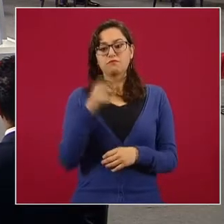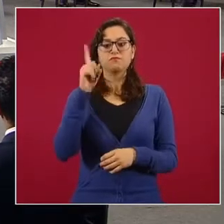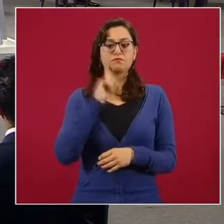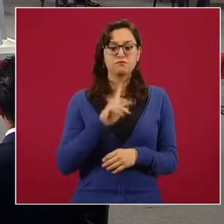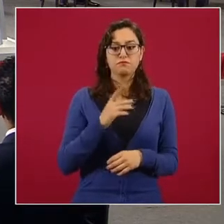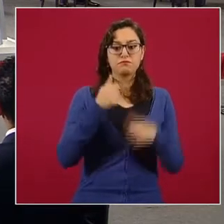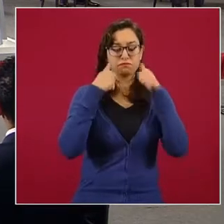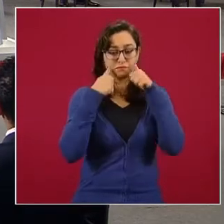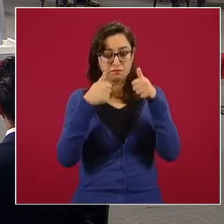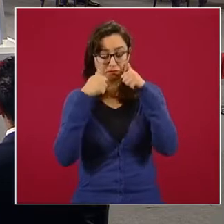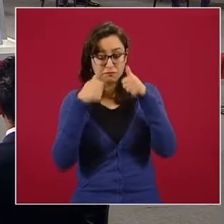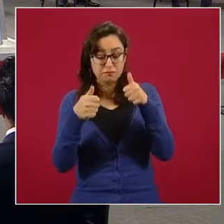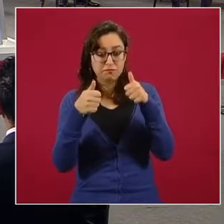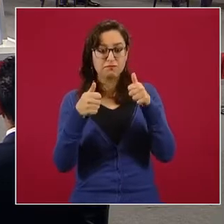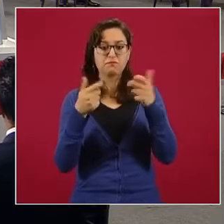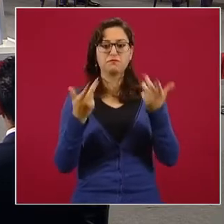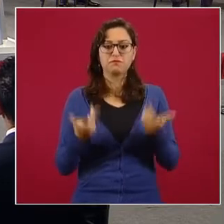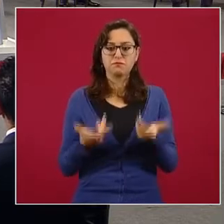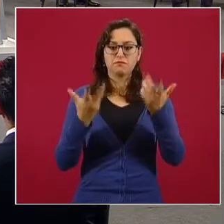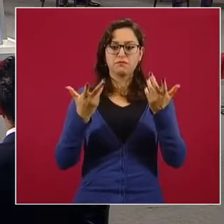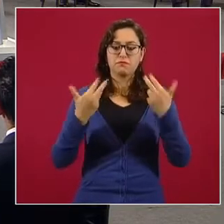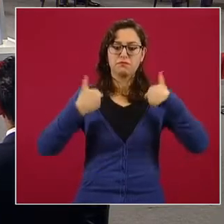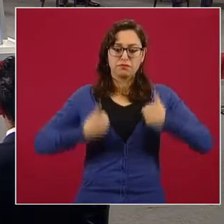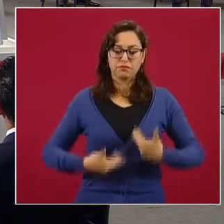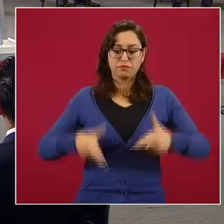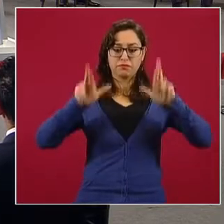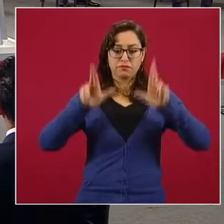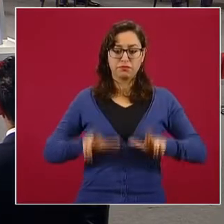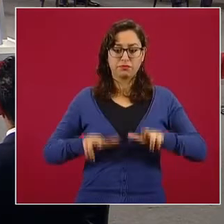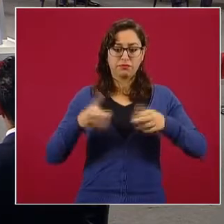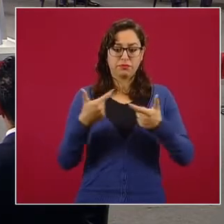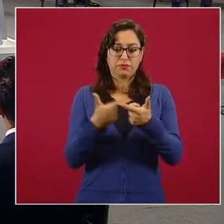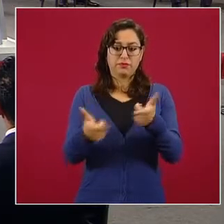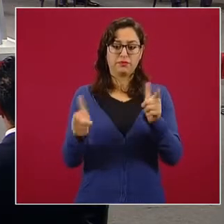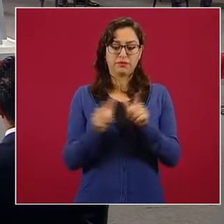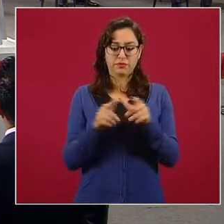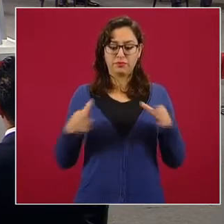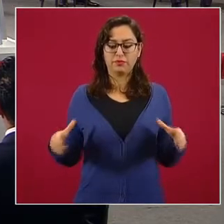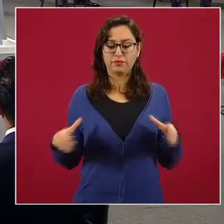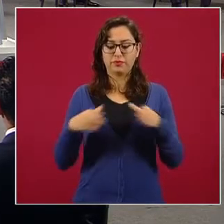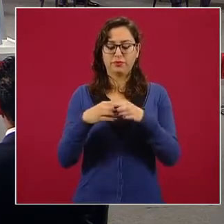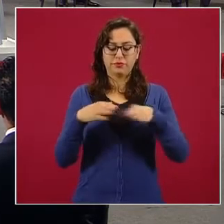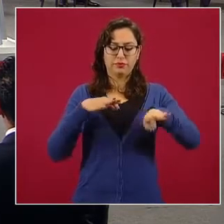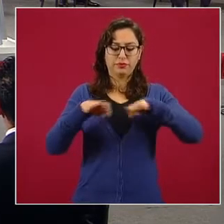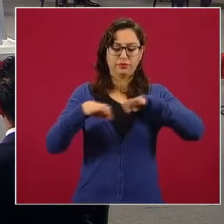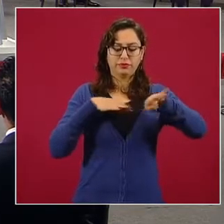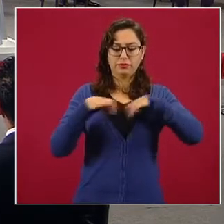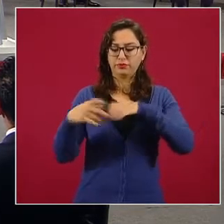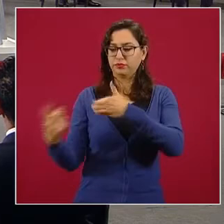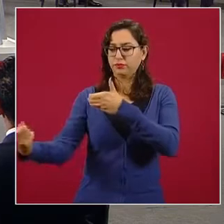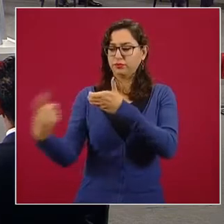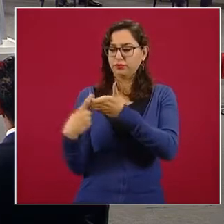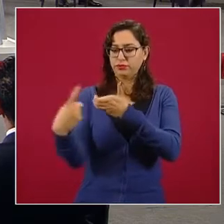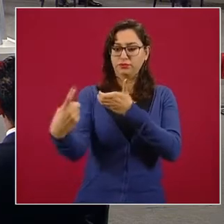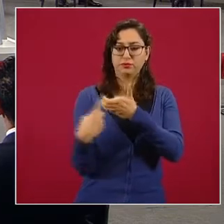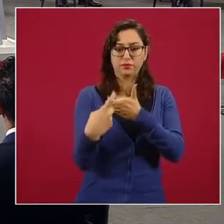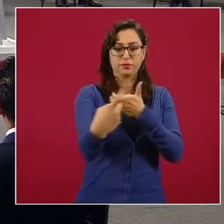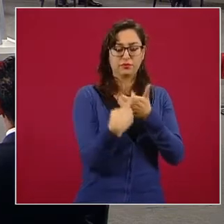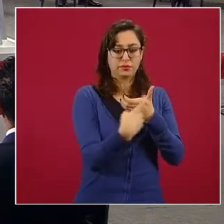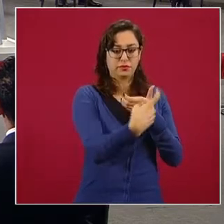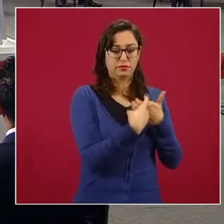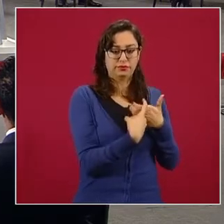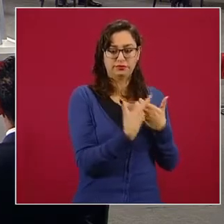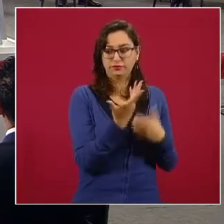nos escuchan, en representación del grupo de trabajo integrado por los